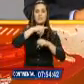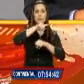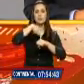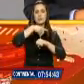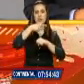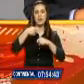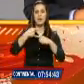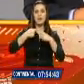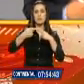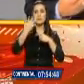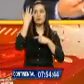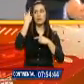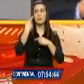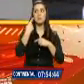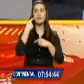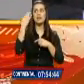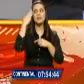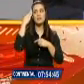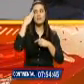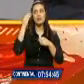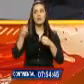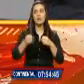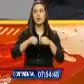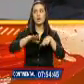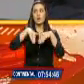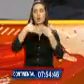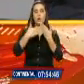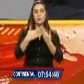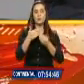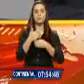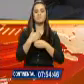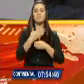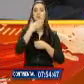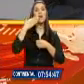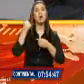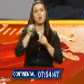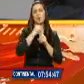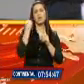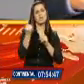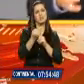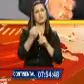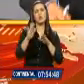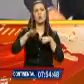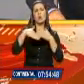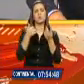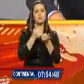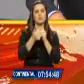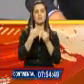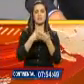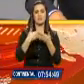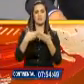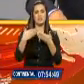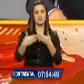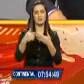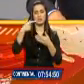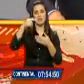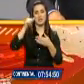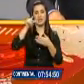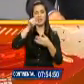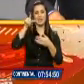horas y en los próximos días para saber cómo evoluciona la situación en la franja de Gaza, lo que estaba pasando, el